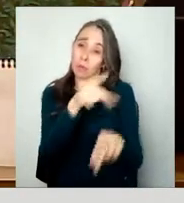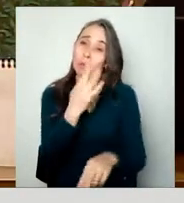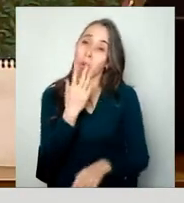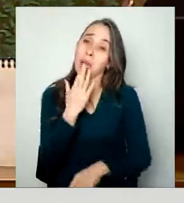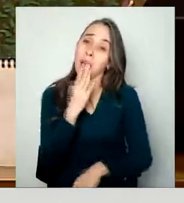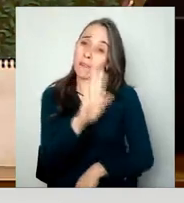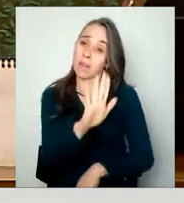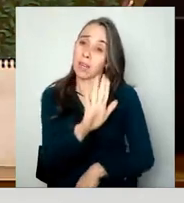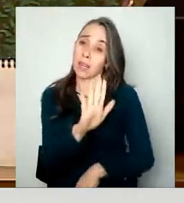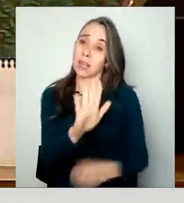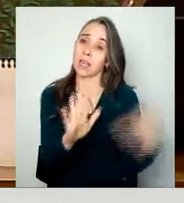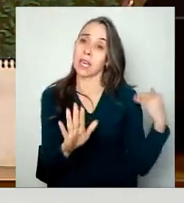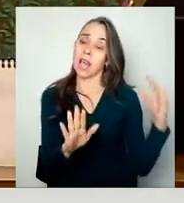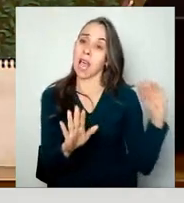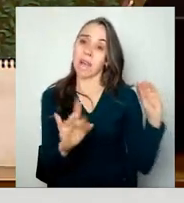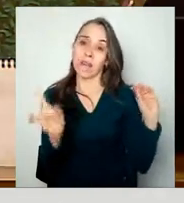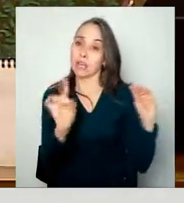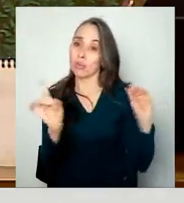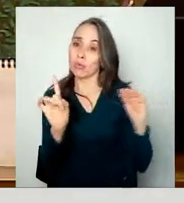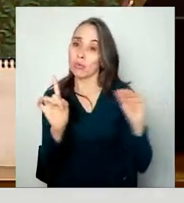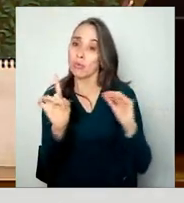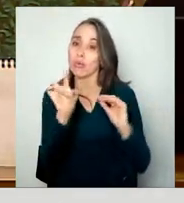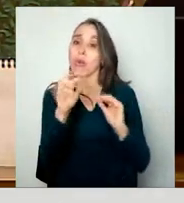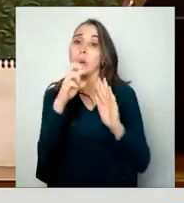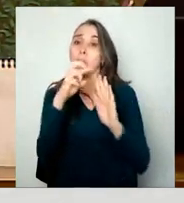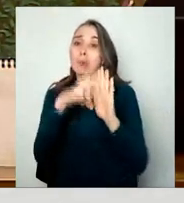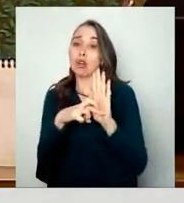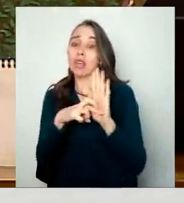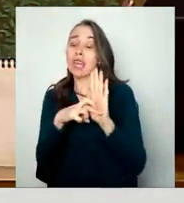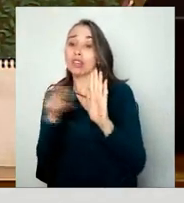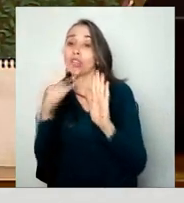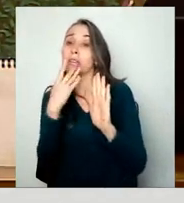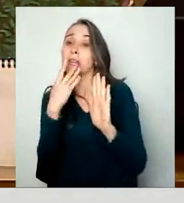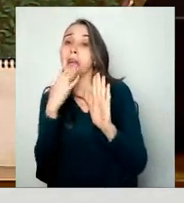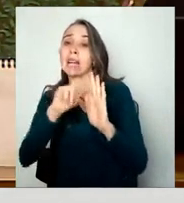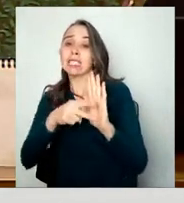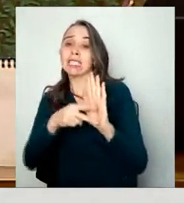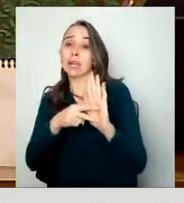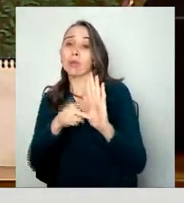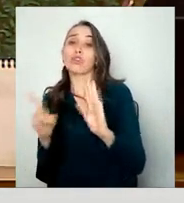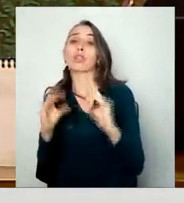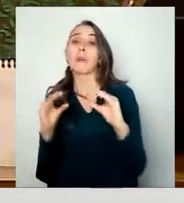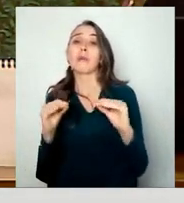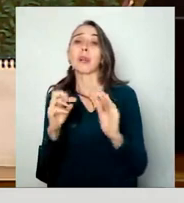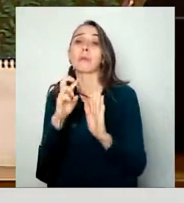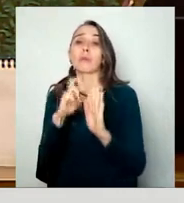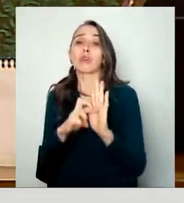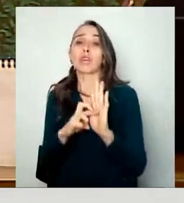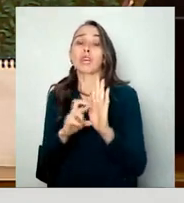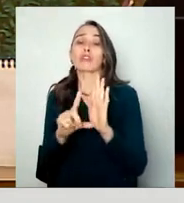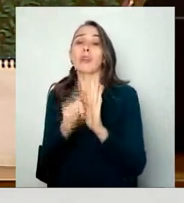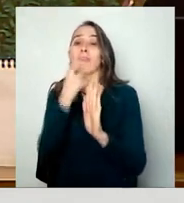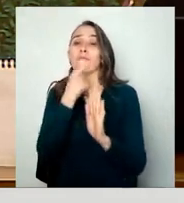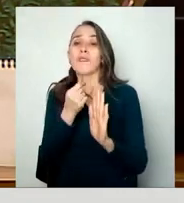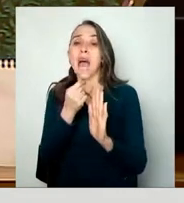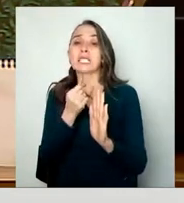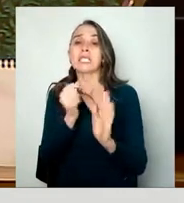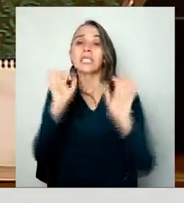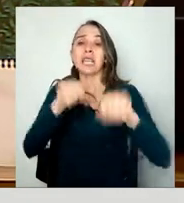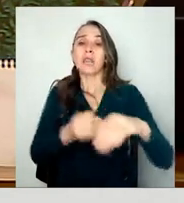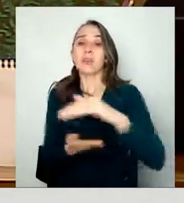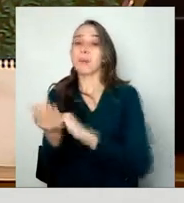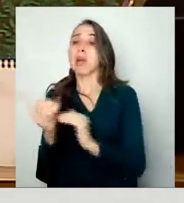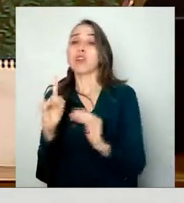sí estamos en el proyecto anterior en el de fácil despacho no el de compras públicas todavía